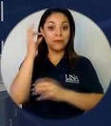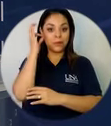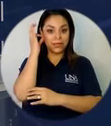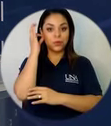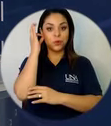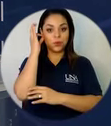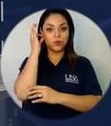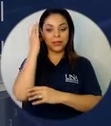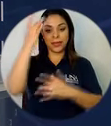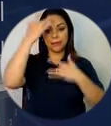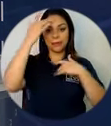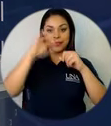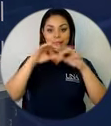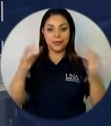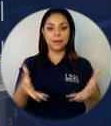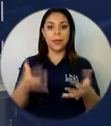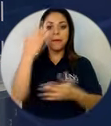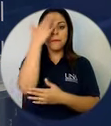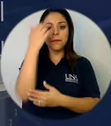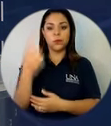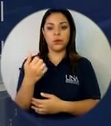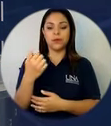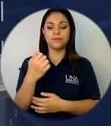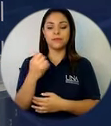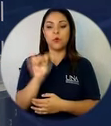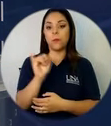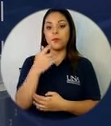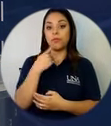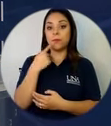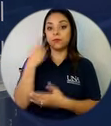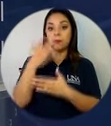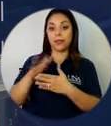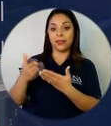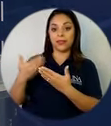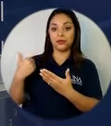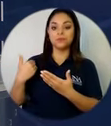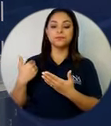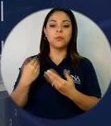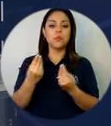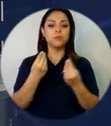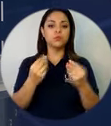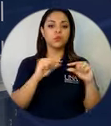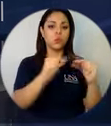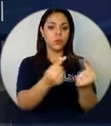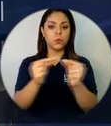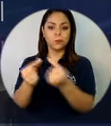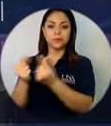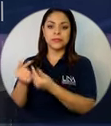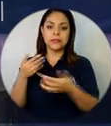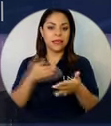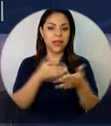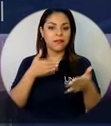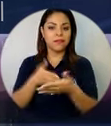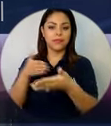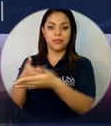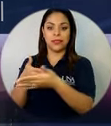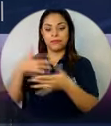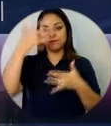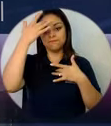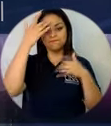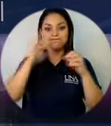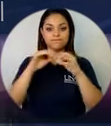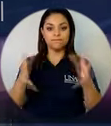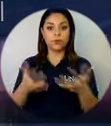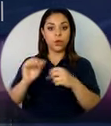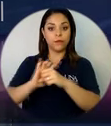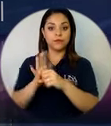de la pandemia, porque en definitiva, como mencionábamos en el bloque anterior, muchos grupos han sido golpeados por la pandemia